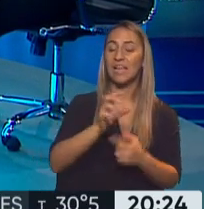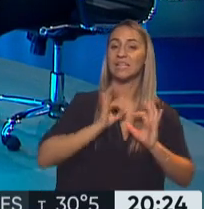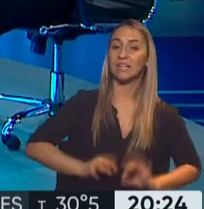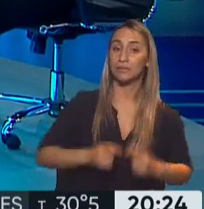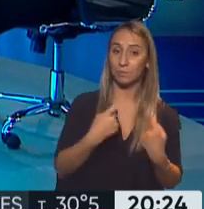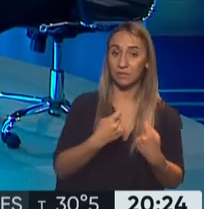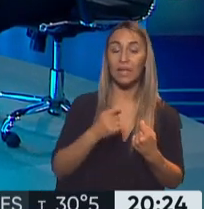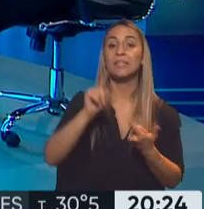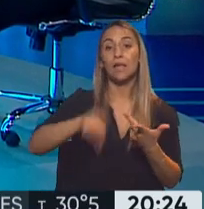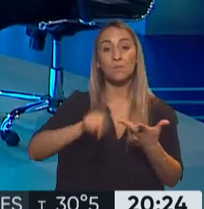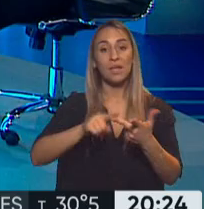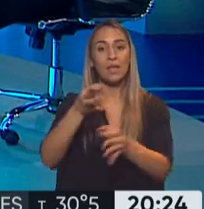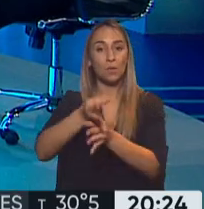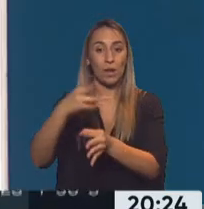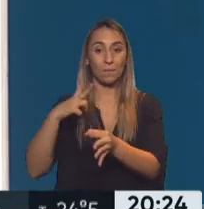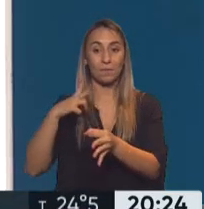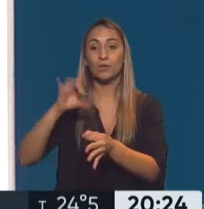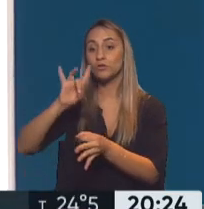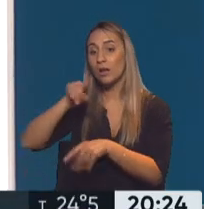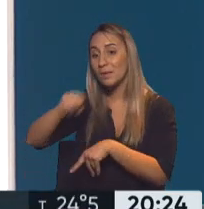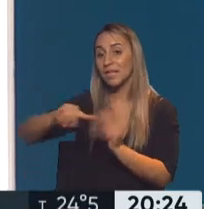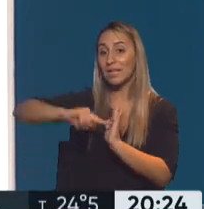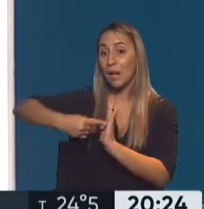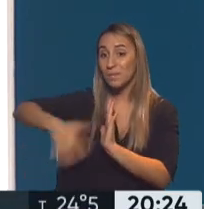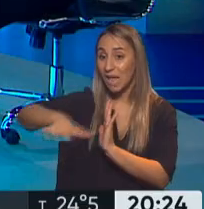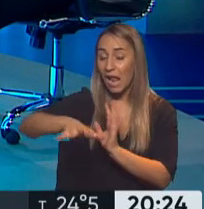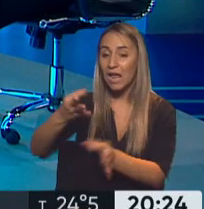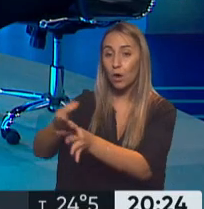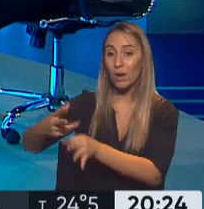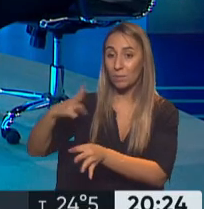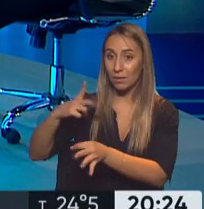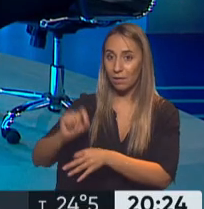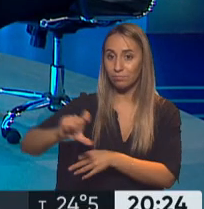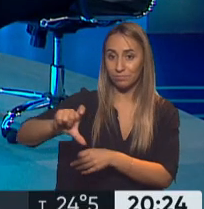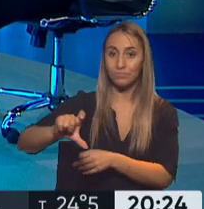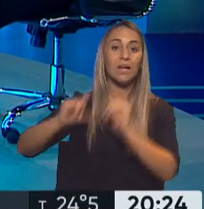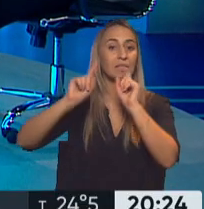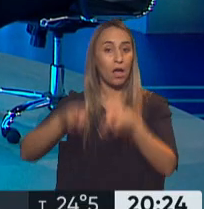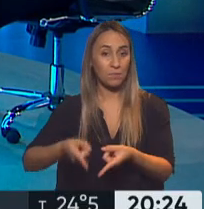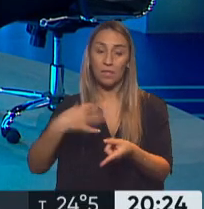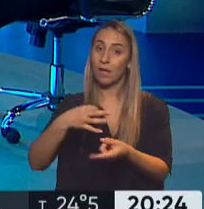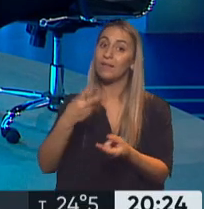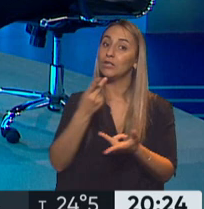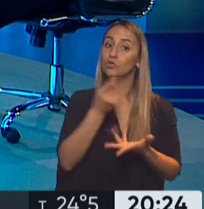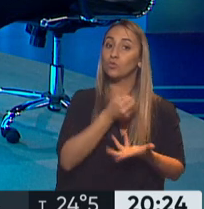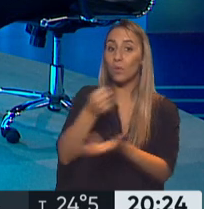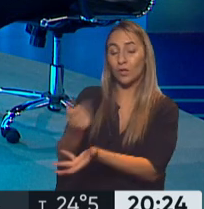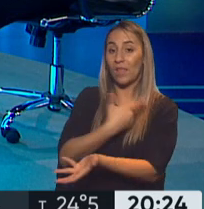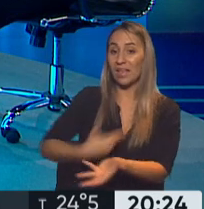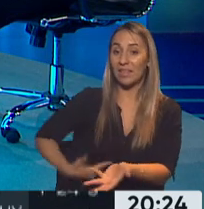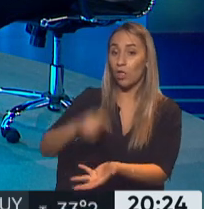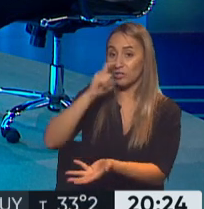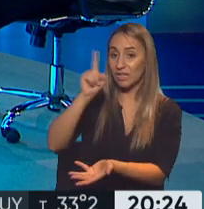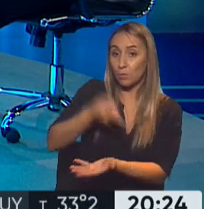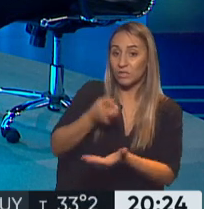colegios privados solamente de la ciudad autónoma de buenos aires sí y tienen que tener esa condición también subvencionados por el estado un 7